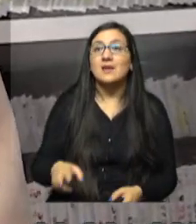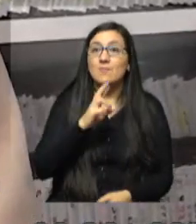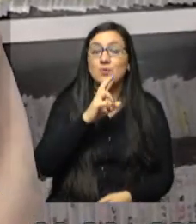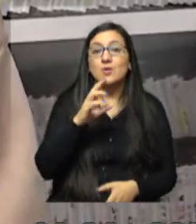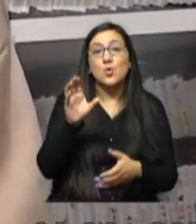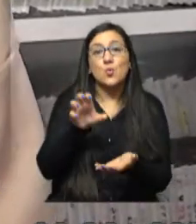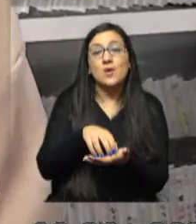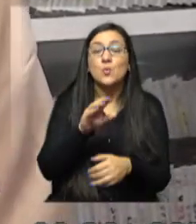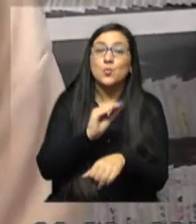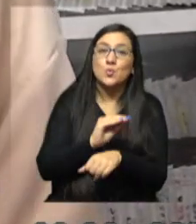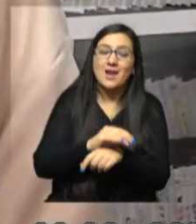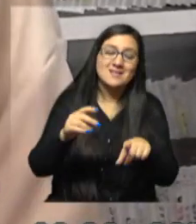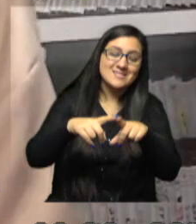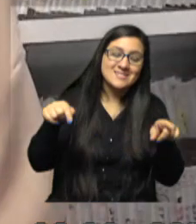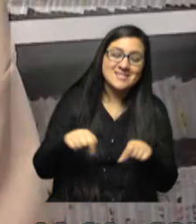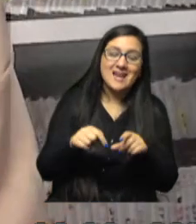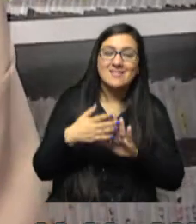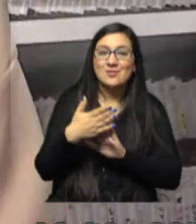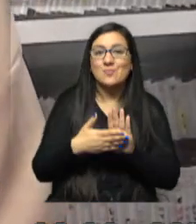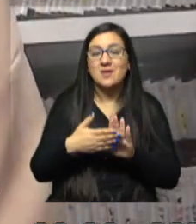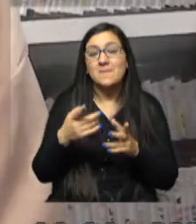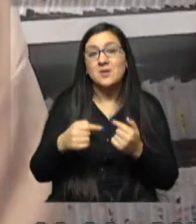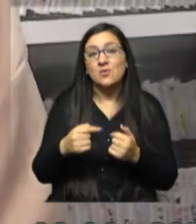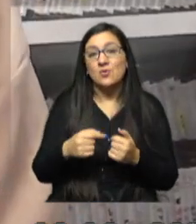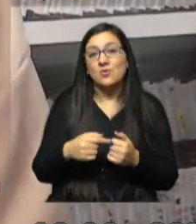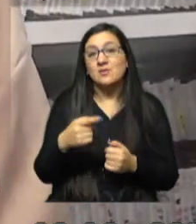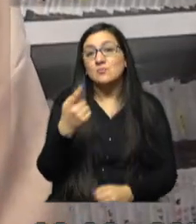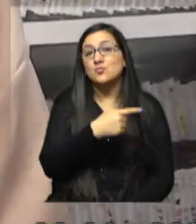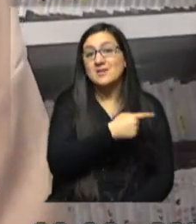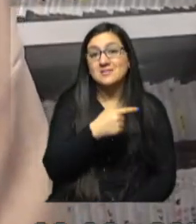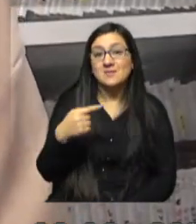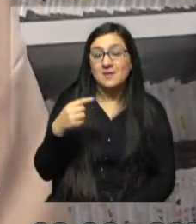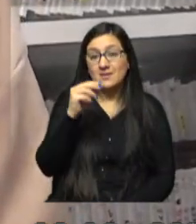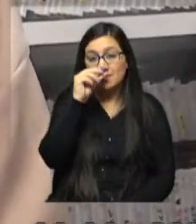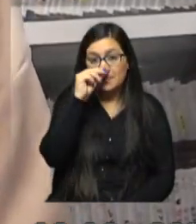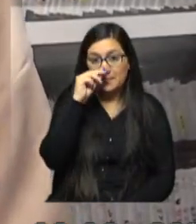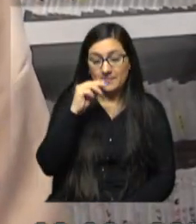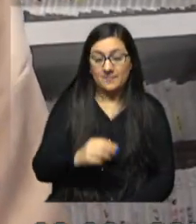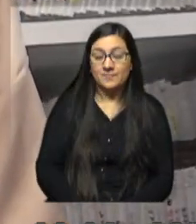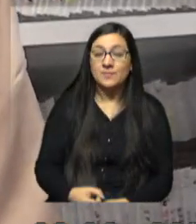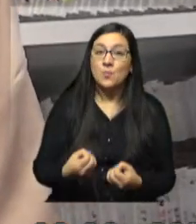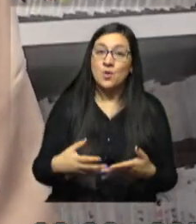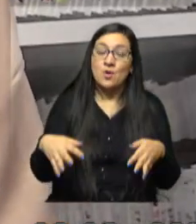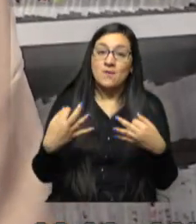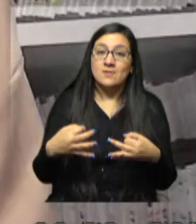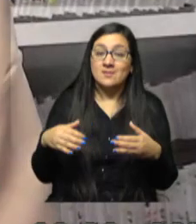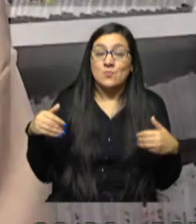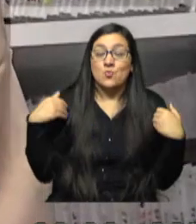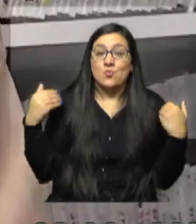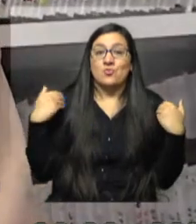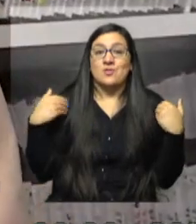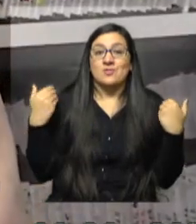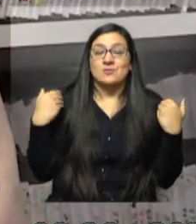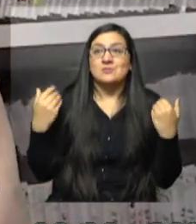culturales, espacios culturales, salas de todo el país, probamos con una semana. Y bueno, la verdad es que estamos muy contentos,